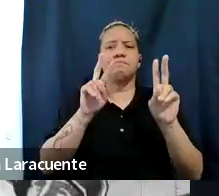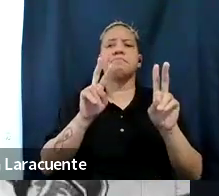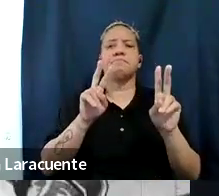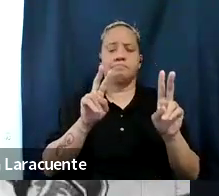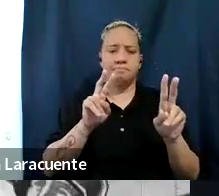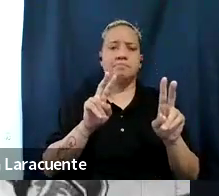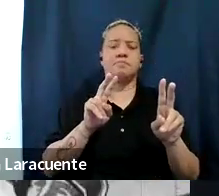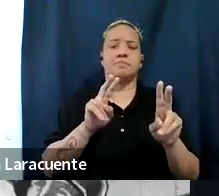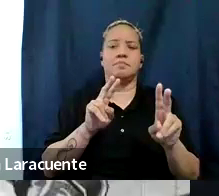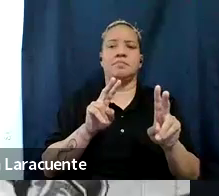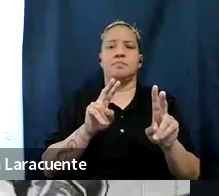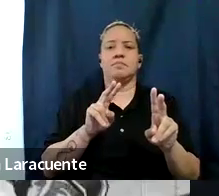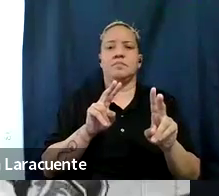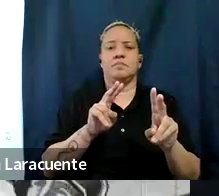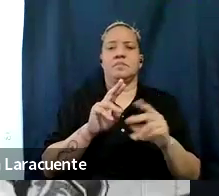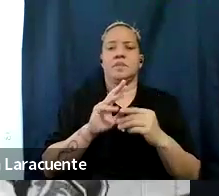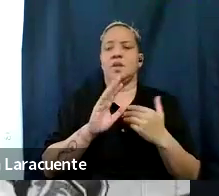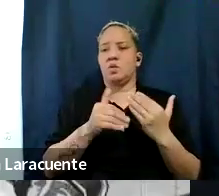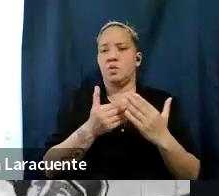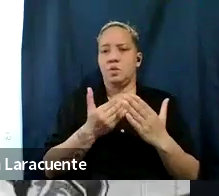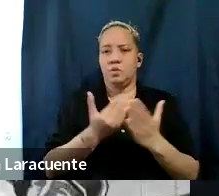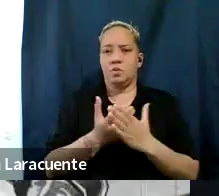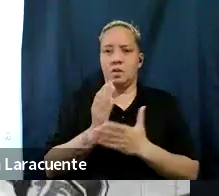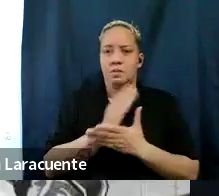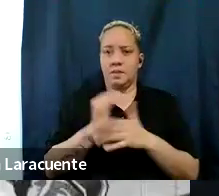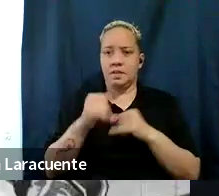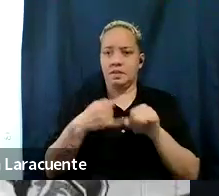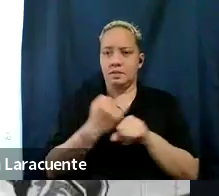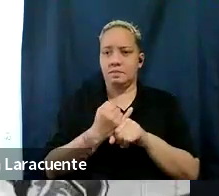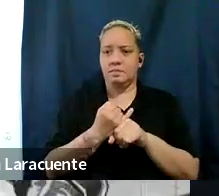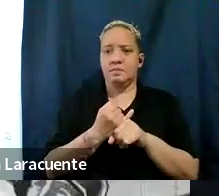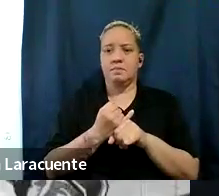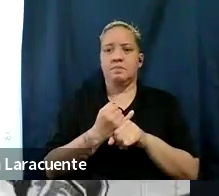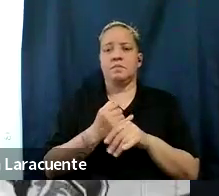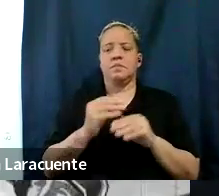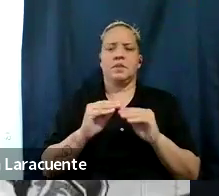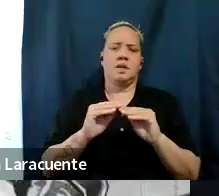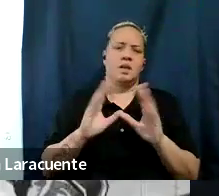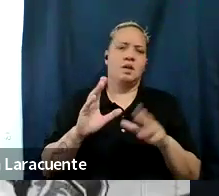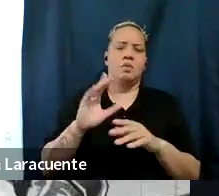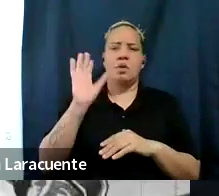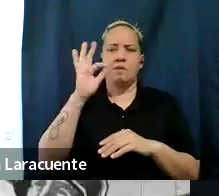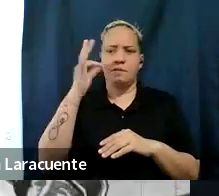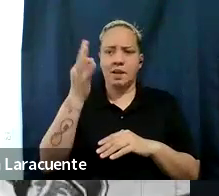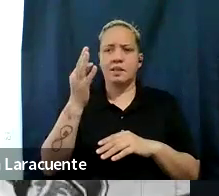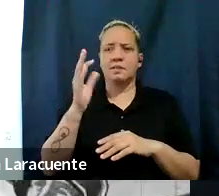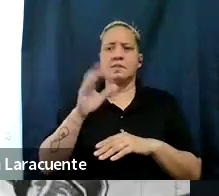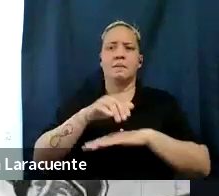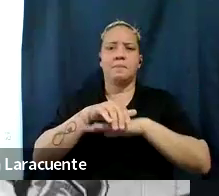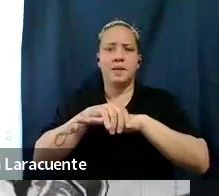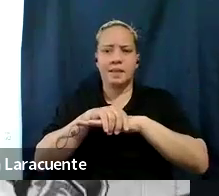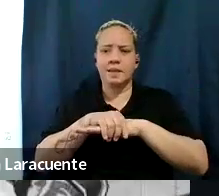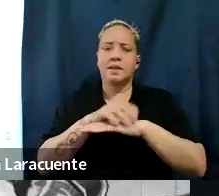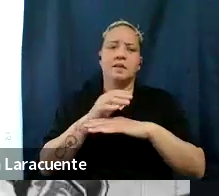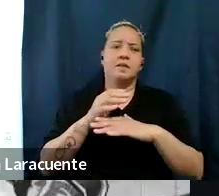en todo el orbe internacional, por supuesto en los círculos franceses, en los círculos británicos y por